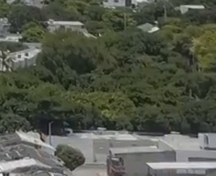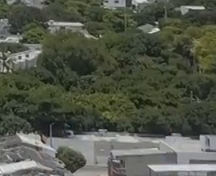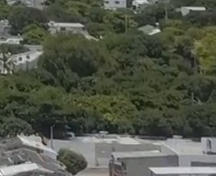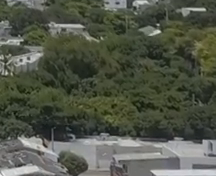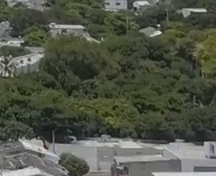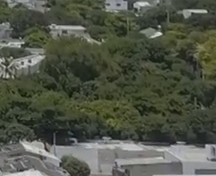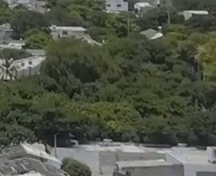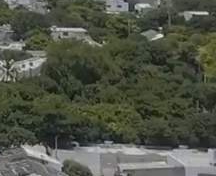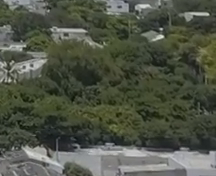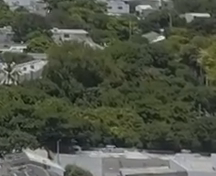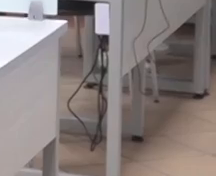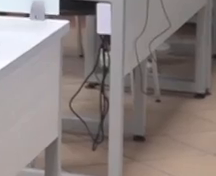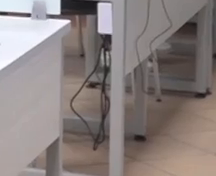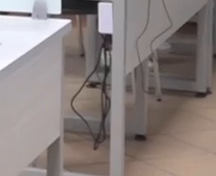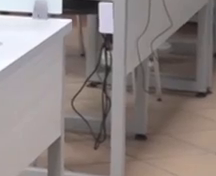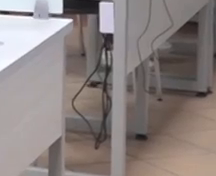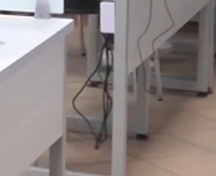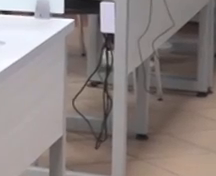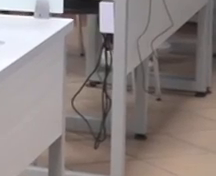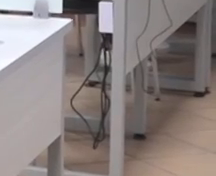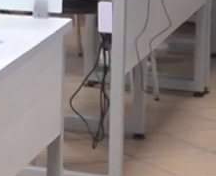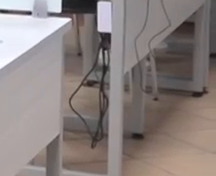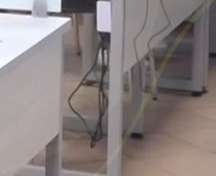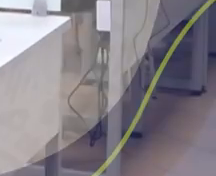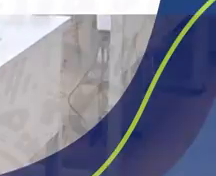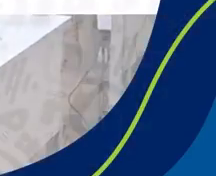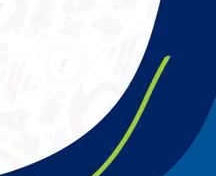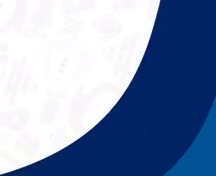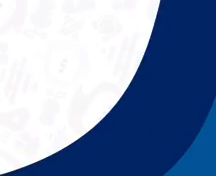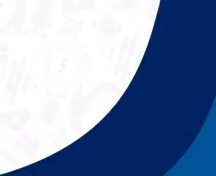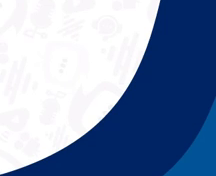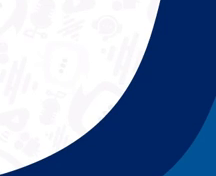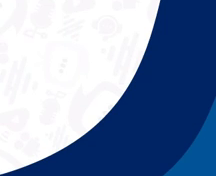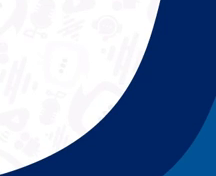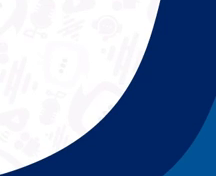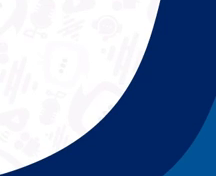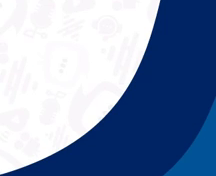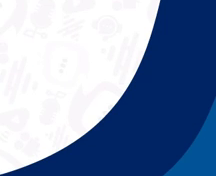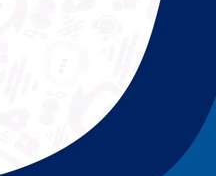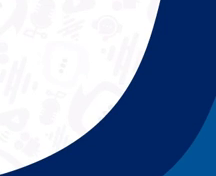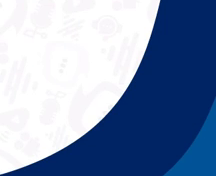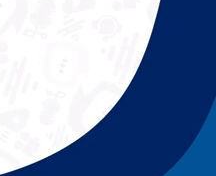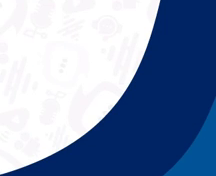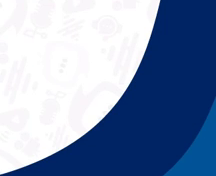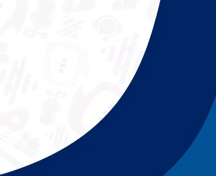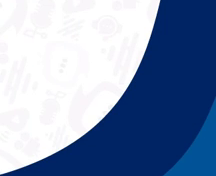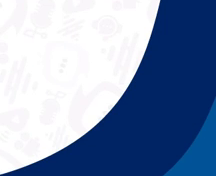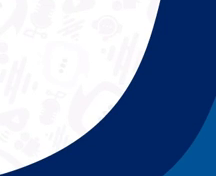Aún más incluyente e innovadora.